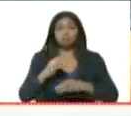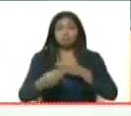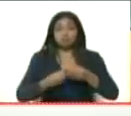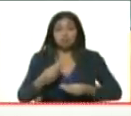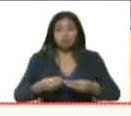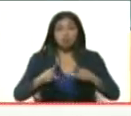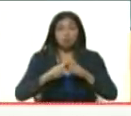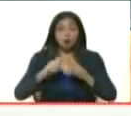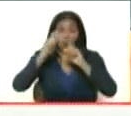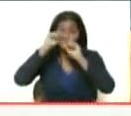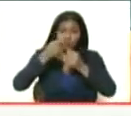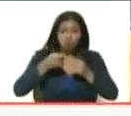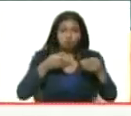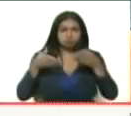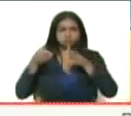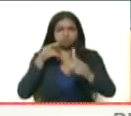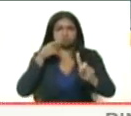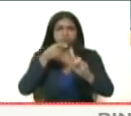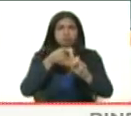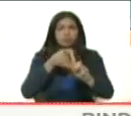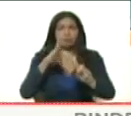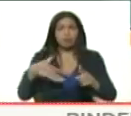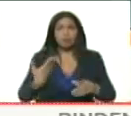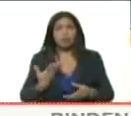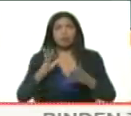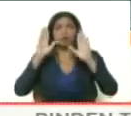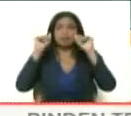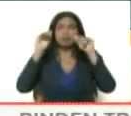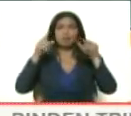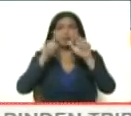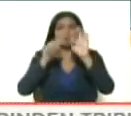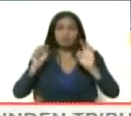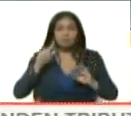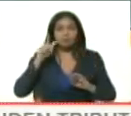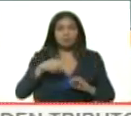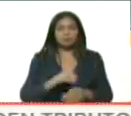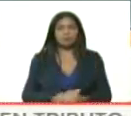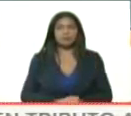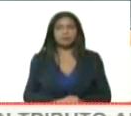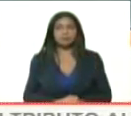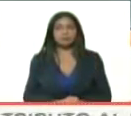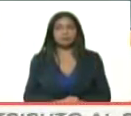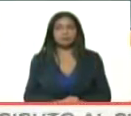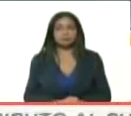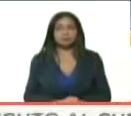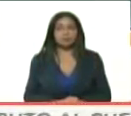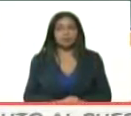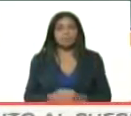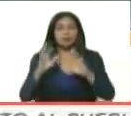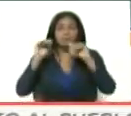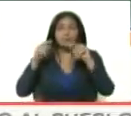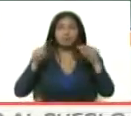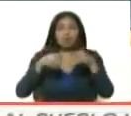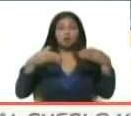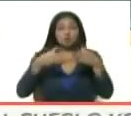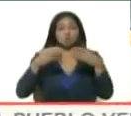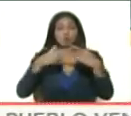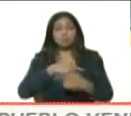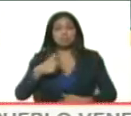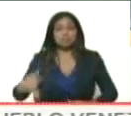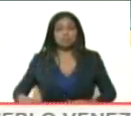hicieron un honorable callejón para despedir a sus colegas de la República Popular China, pero que también